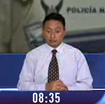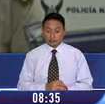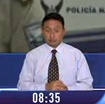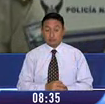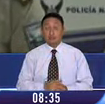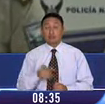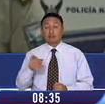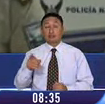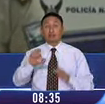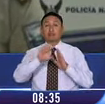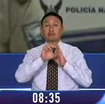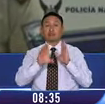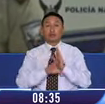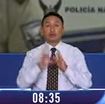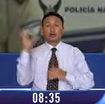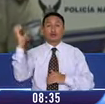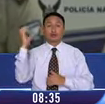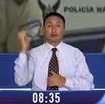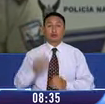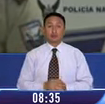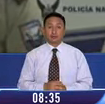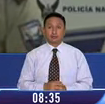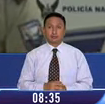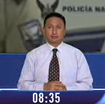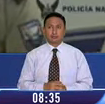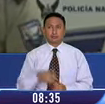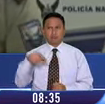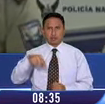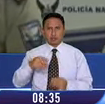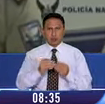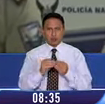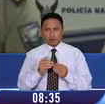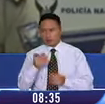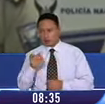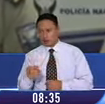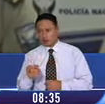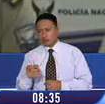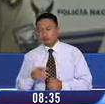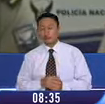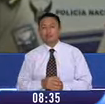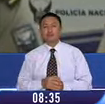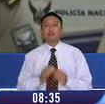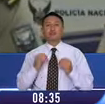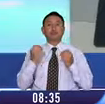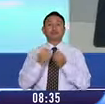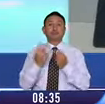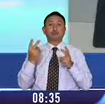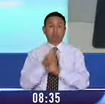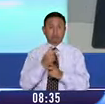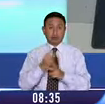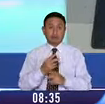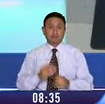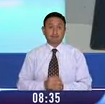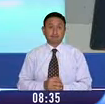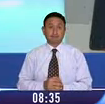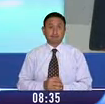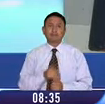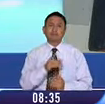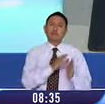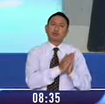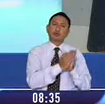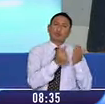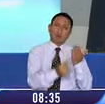tenía código de Colombia. Incluso está numerado ahí, es de una organización delictiva. También apareció un cuaderno